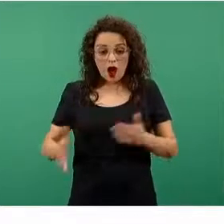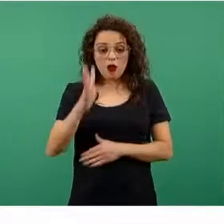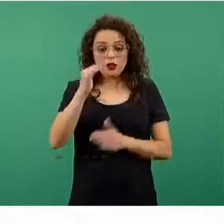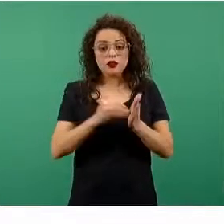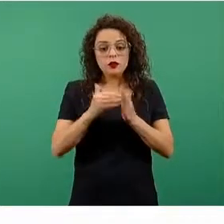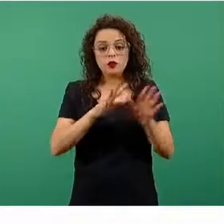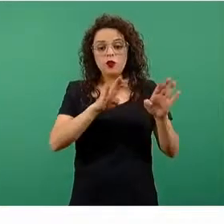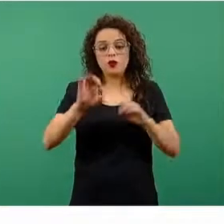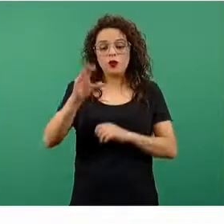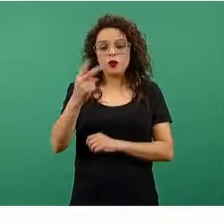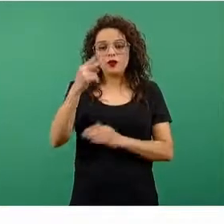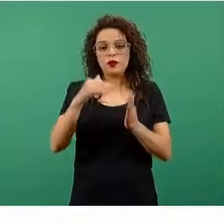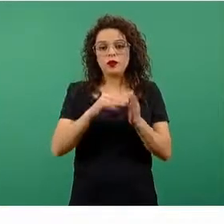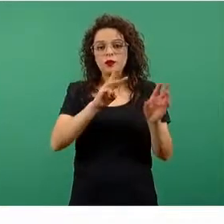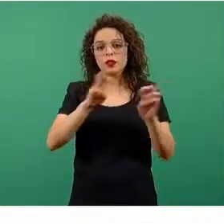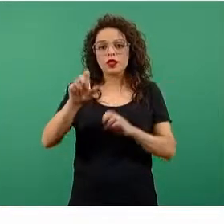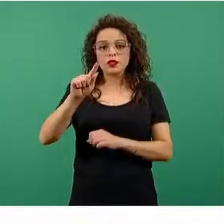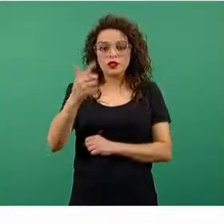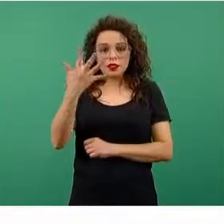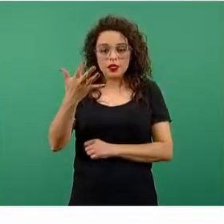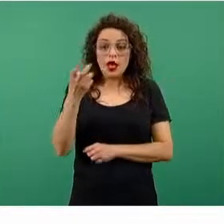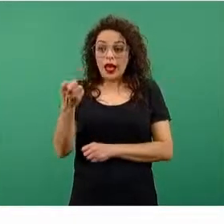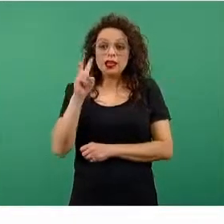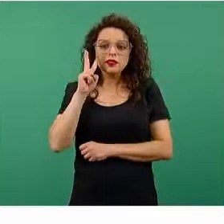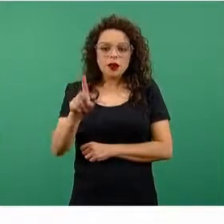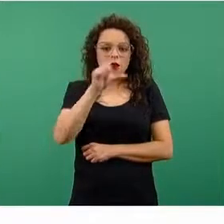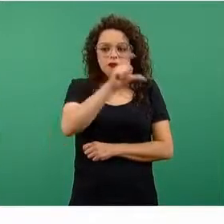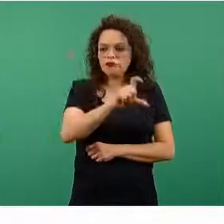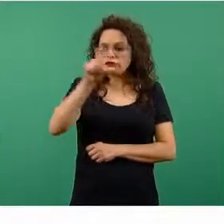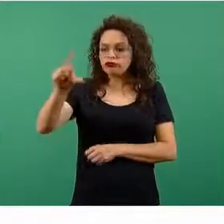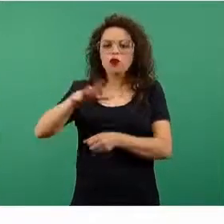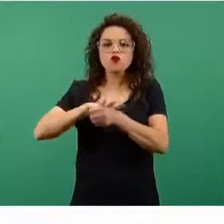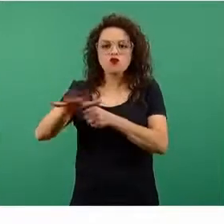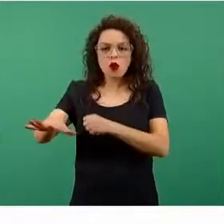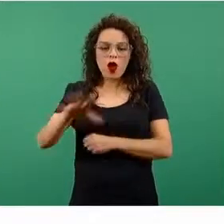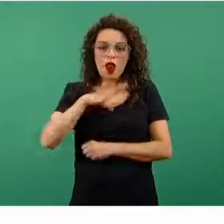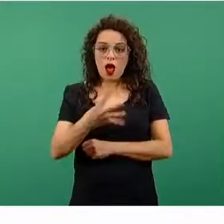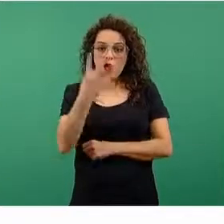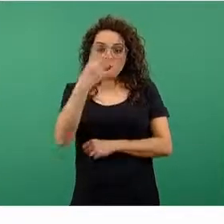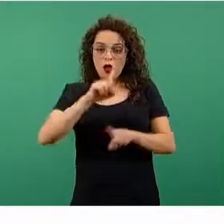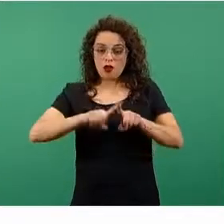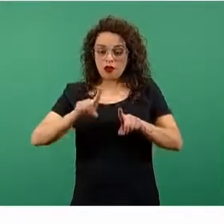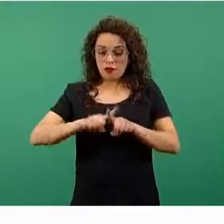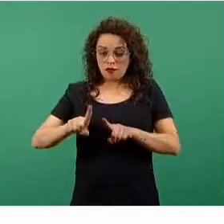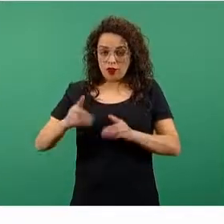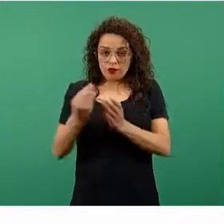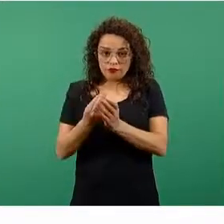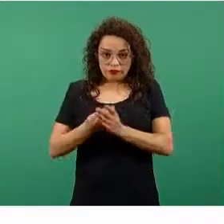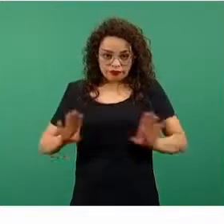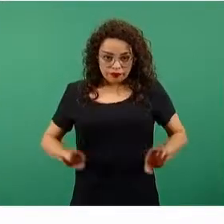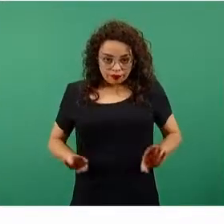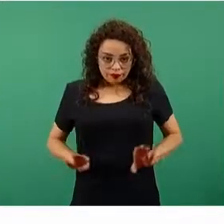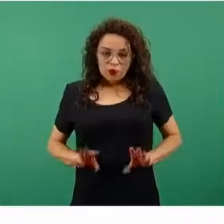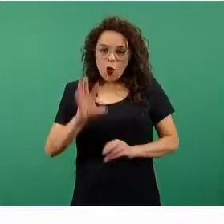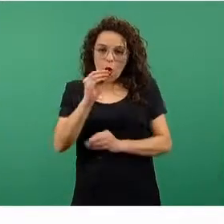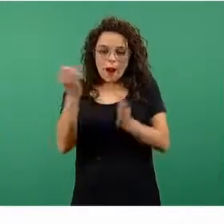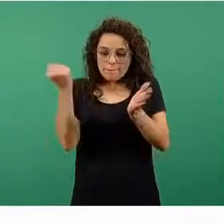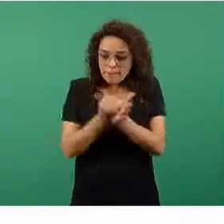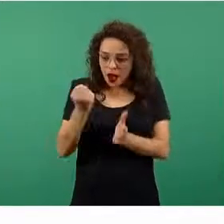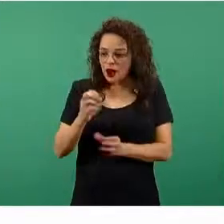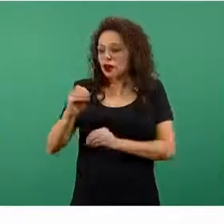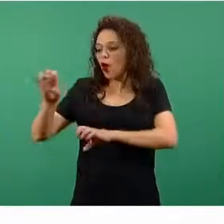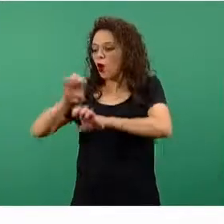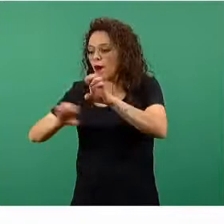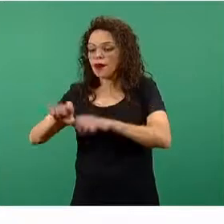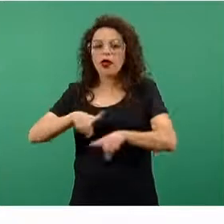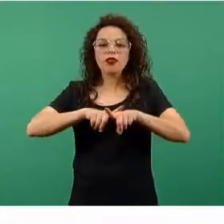5.492.375. Aquí se ven los detalles de cuáles son estas vacunas. Tenemos 4 clases de vacunas, 4 marcas o 4 diseños